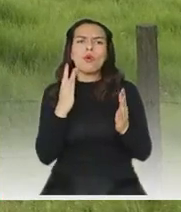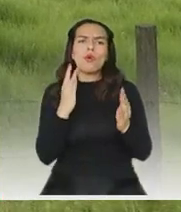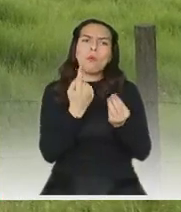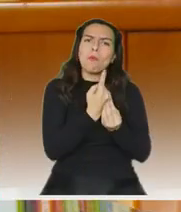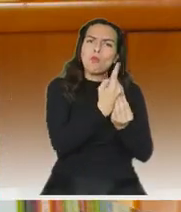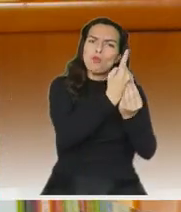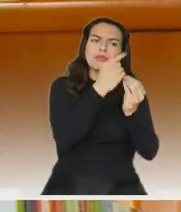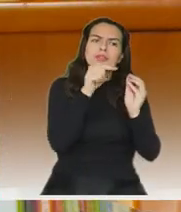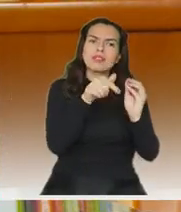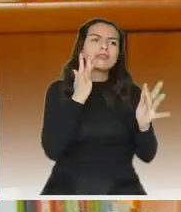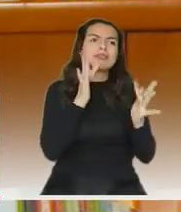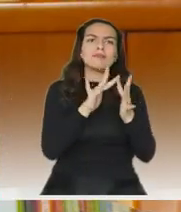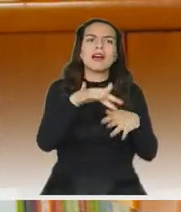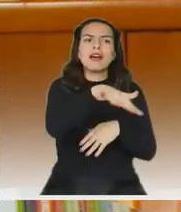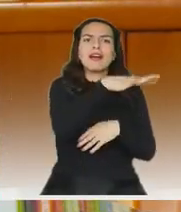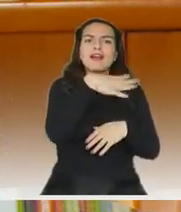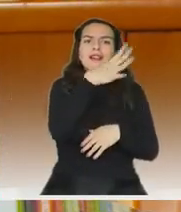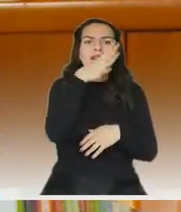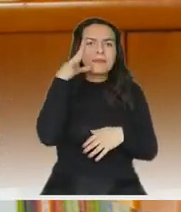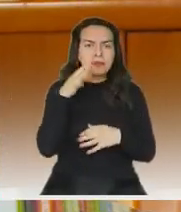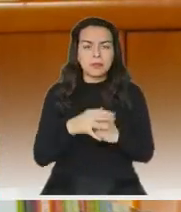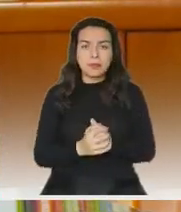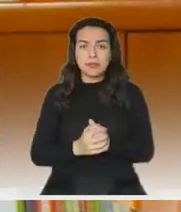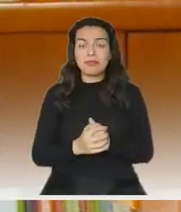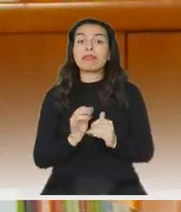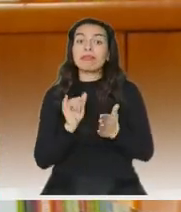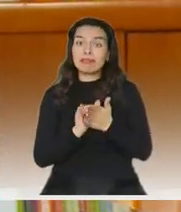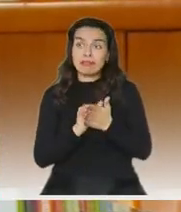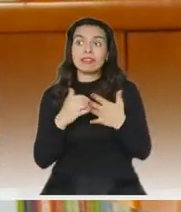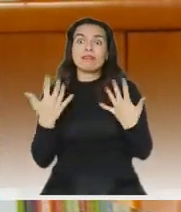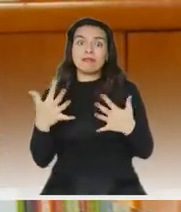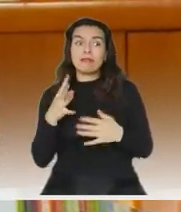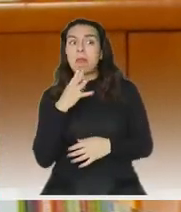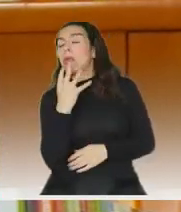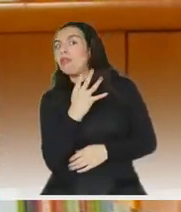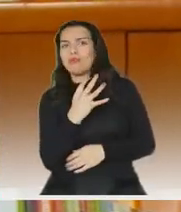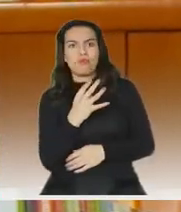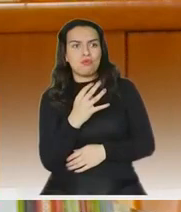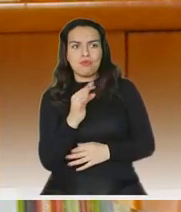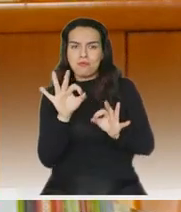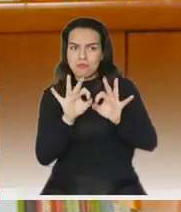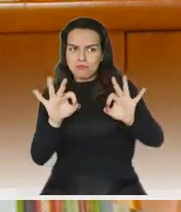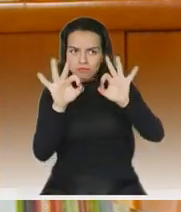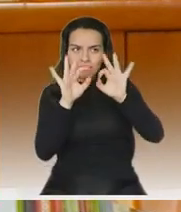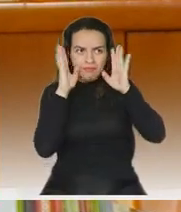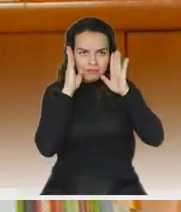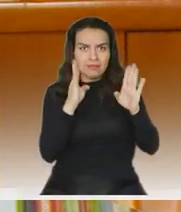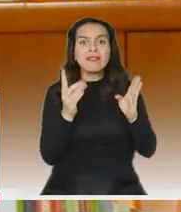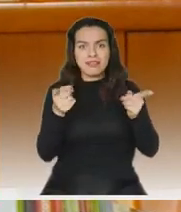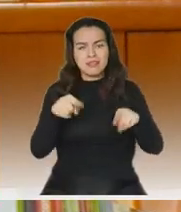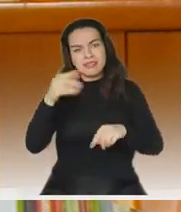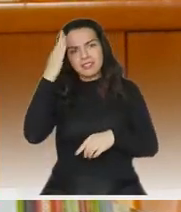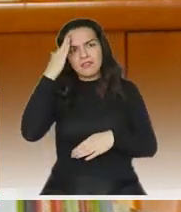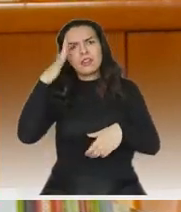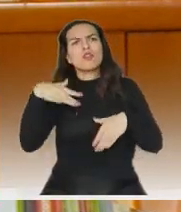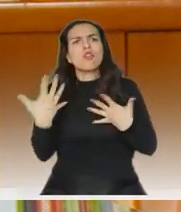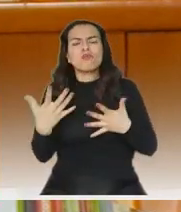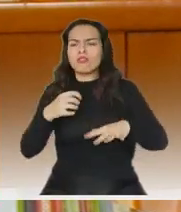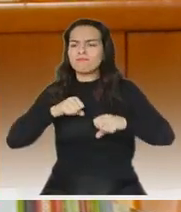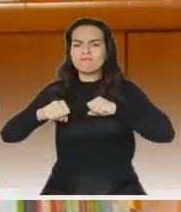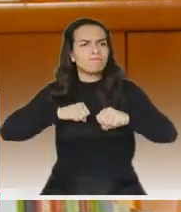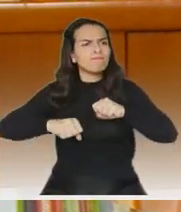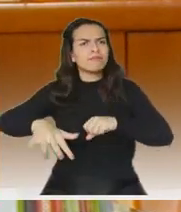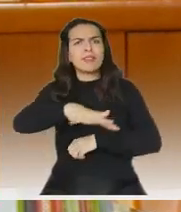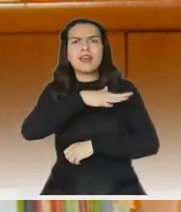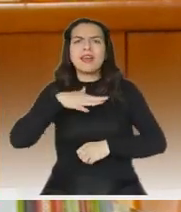fenómeno que no podemos olvidar y que también en la dinámica urbana de la ciudad la inclusión y el